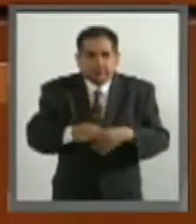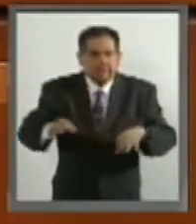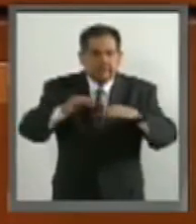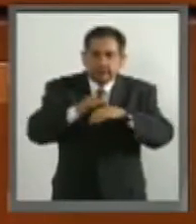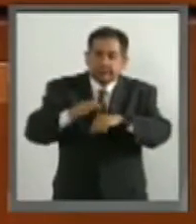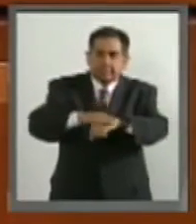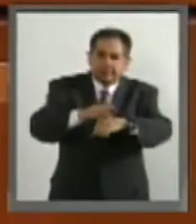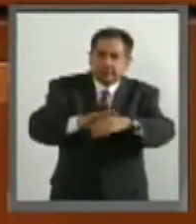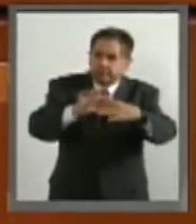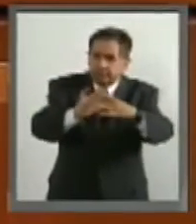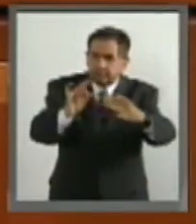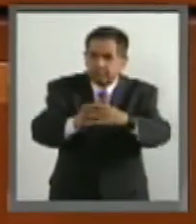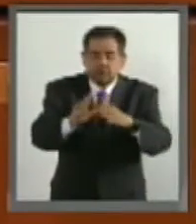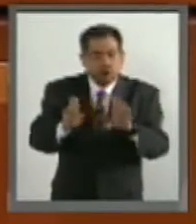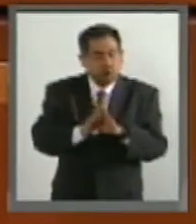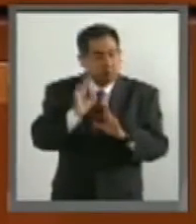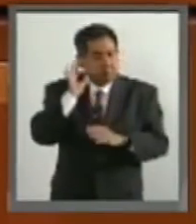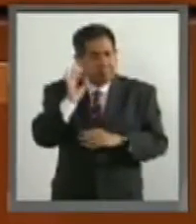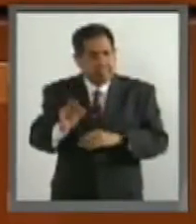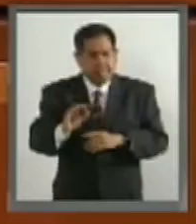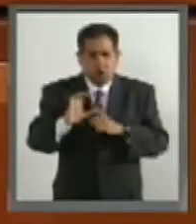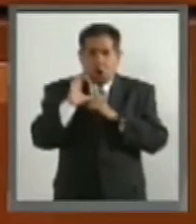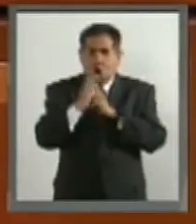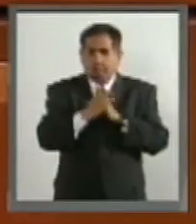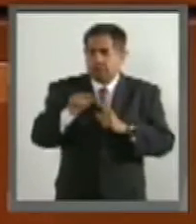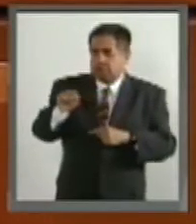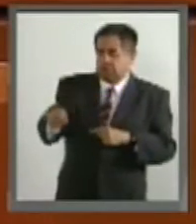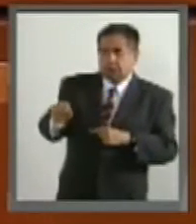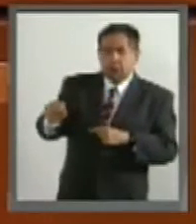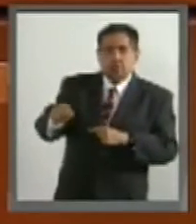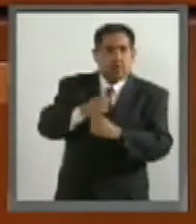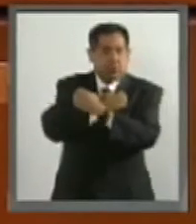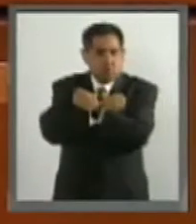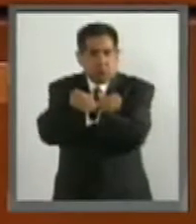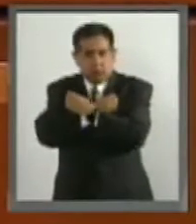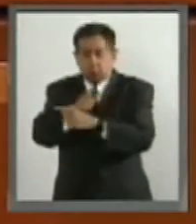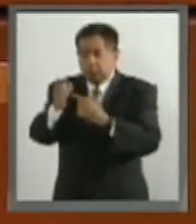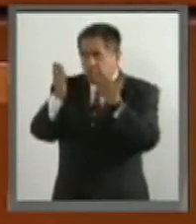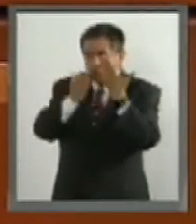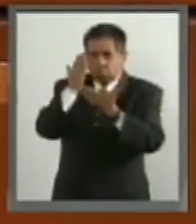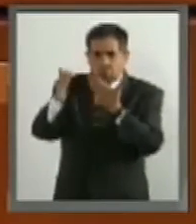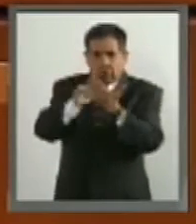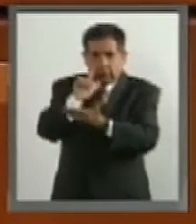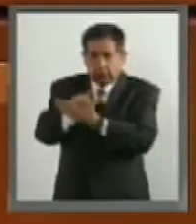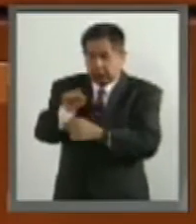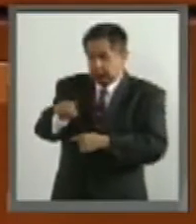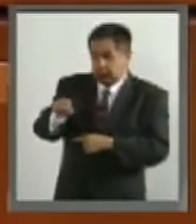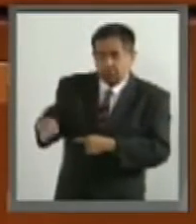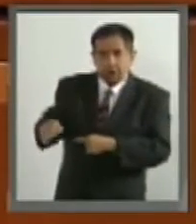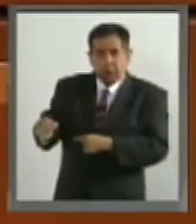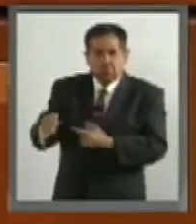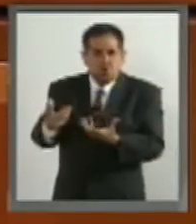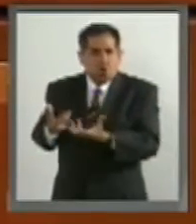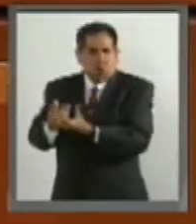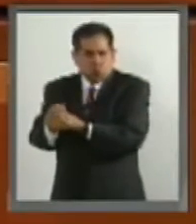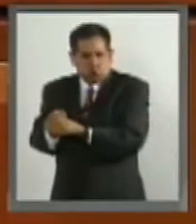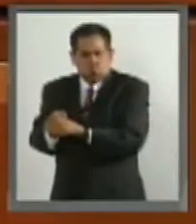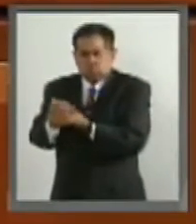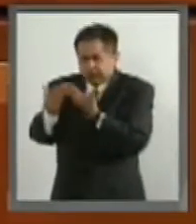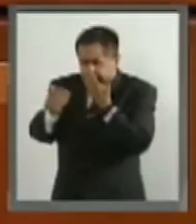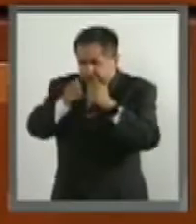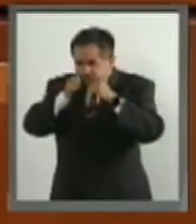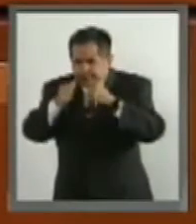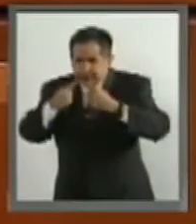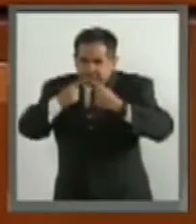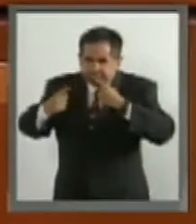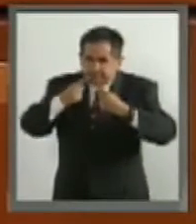señalar el mérito de las comisiones de educación y de estudios legislativos, quienes unidas